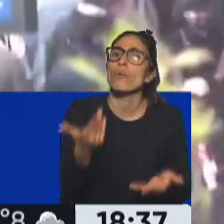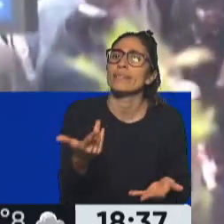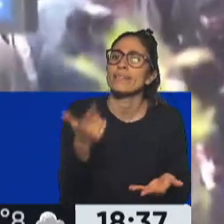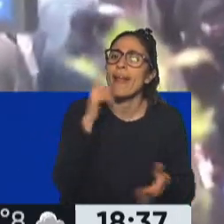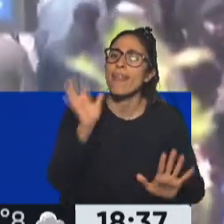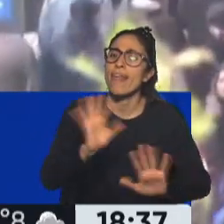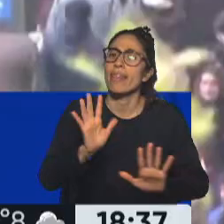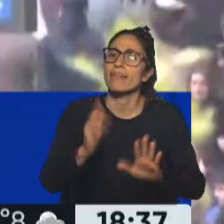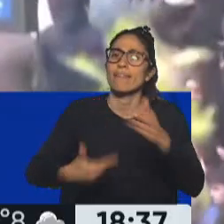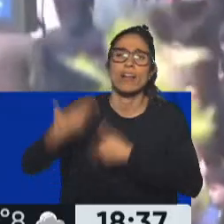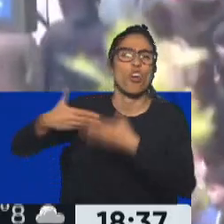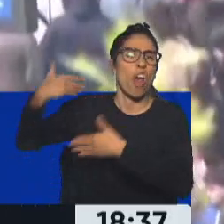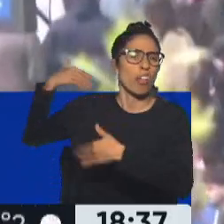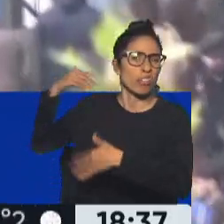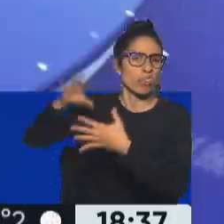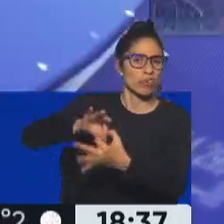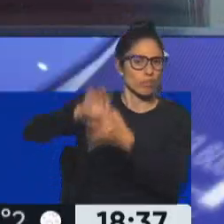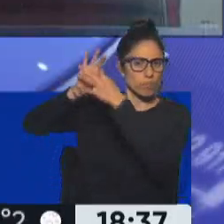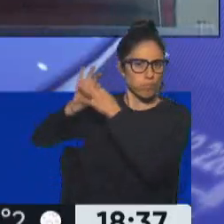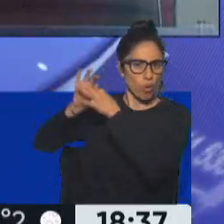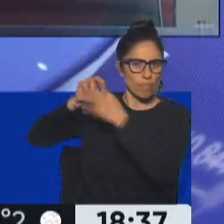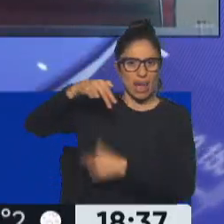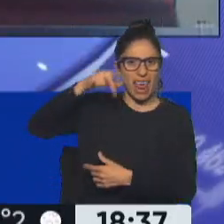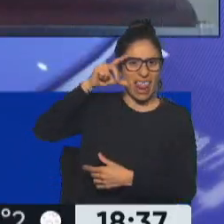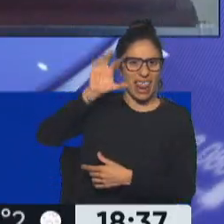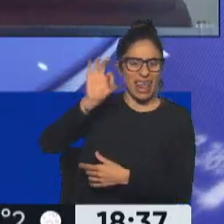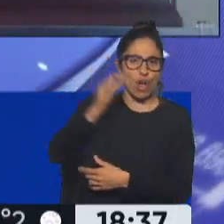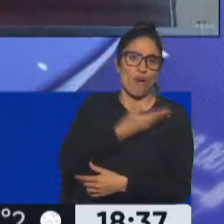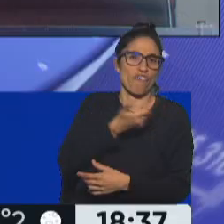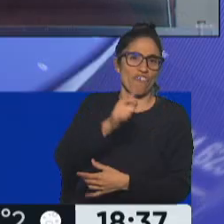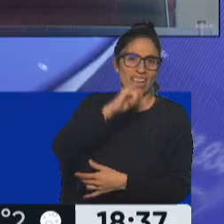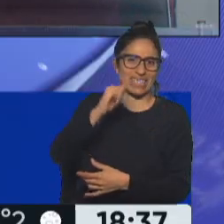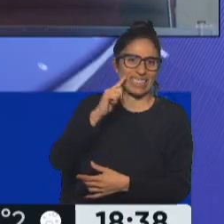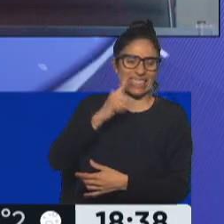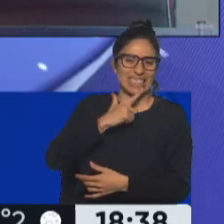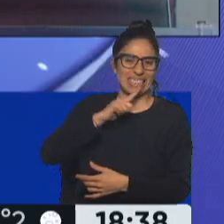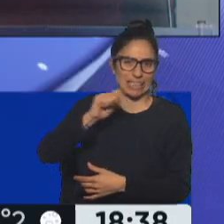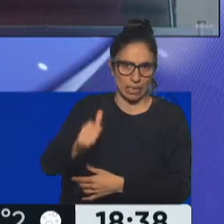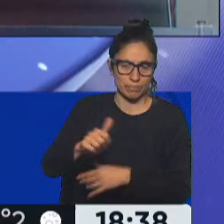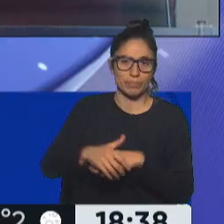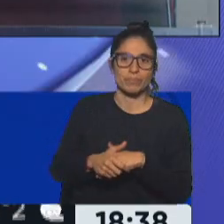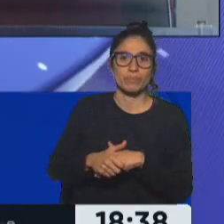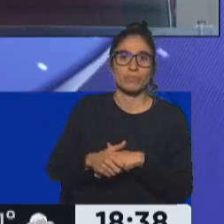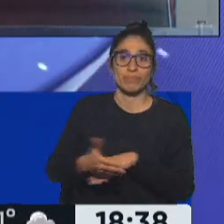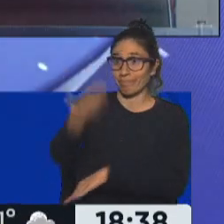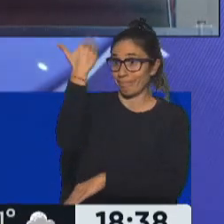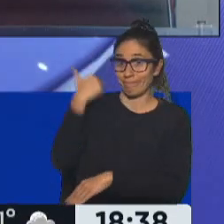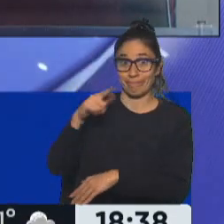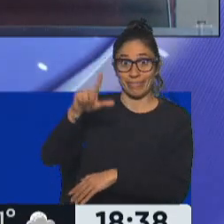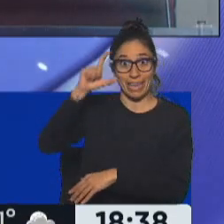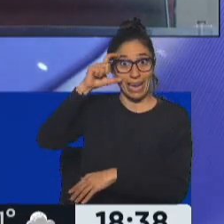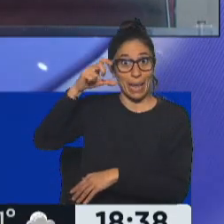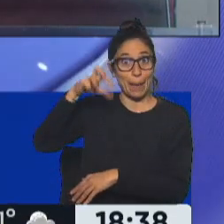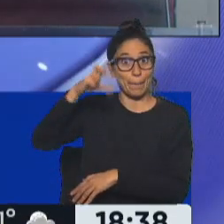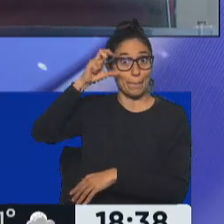posiciones, digamos, autoritarias, neofascistas. Más del papá, ¿no? Papá de Le Pen. Claro, exactamente, a Jean-Marie Le Pen, que fue el fundador